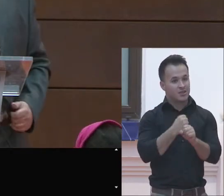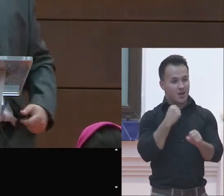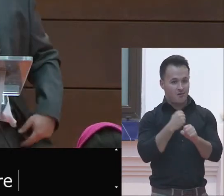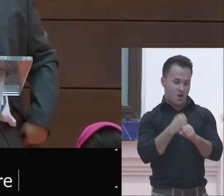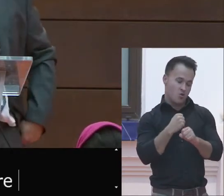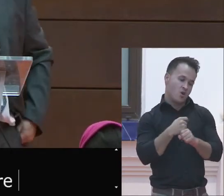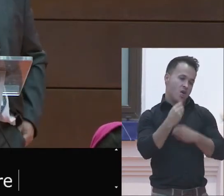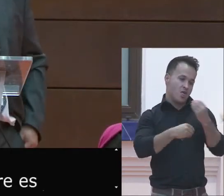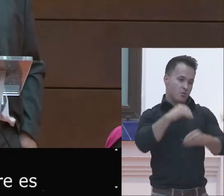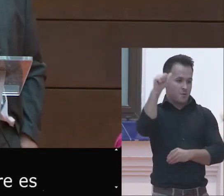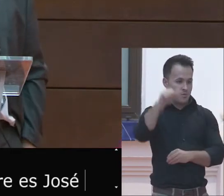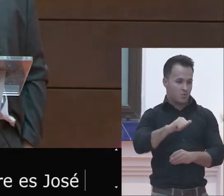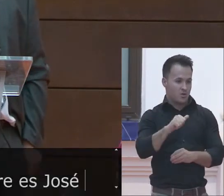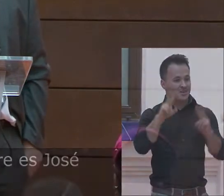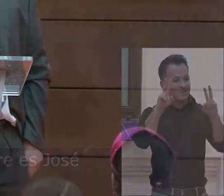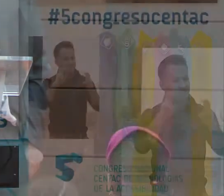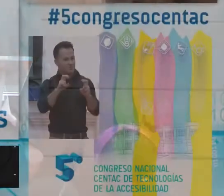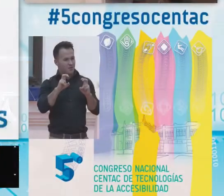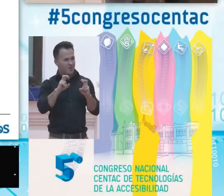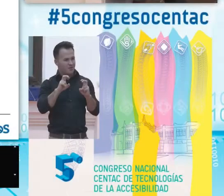sobre cloud y la Unión Europea.